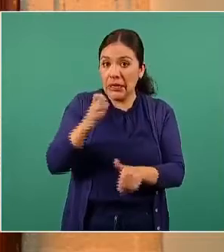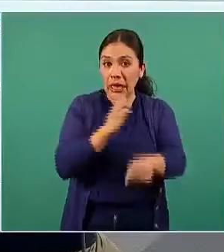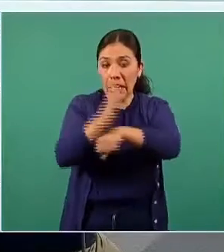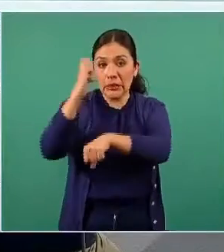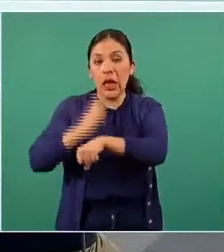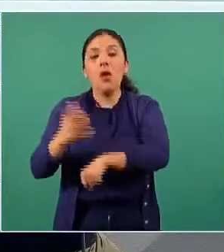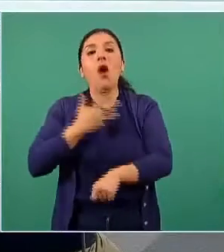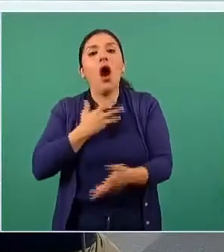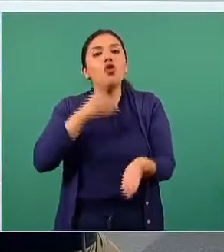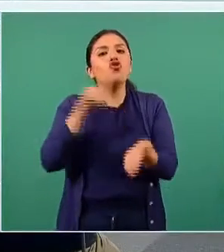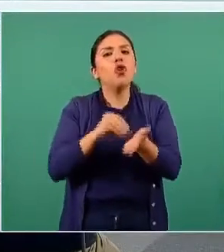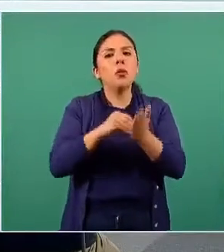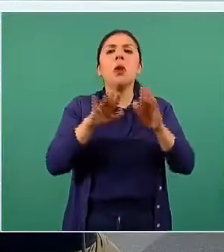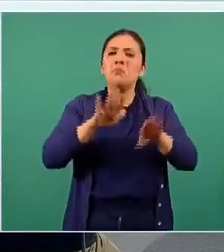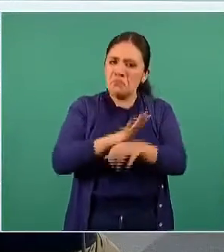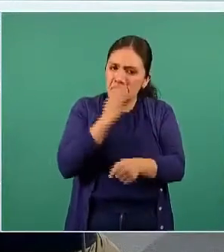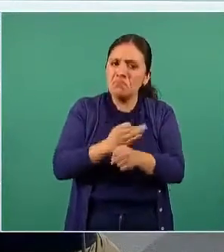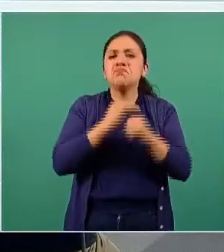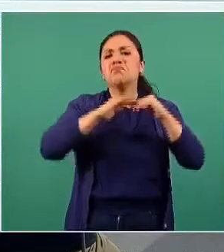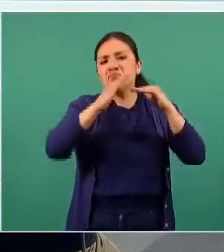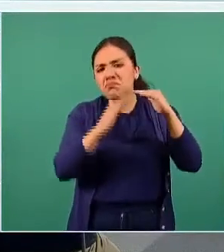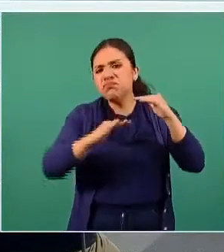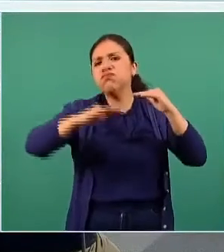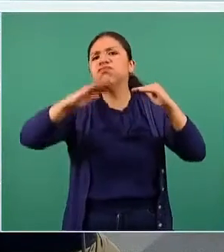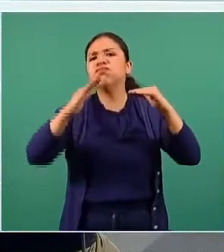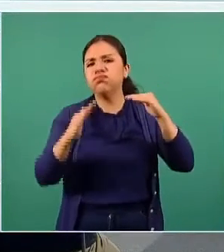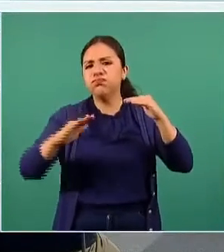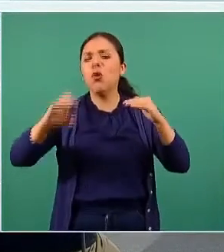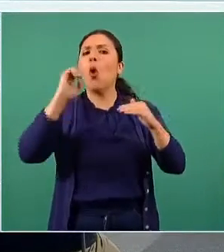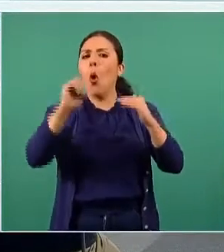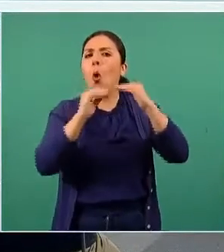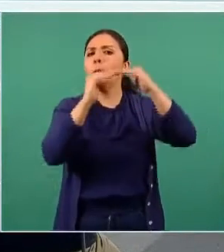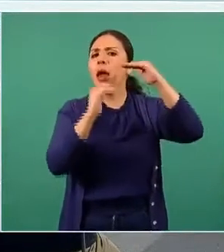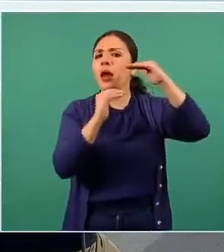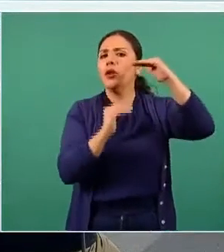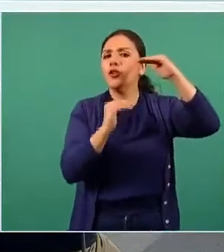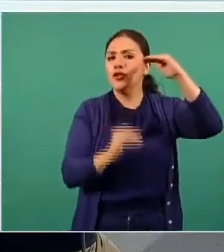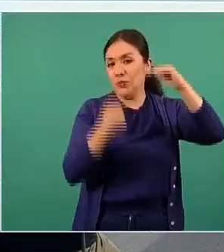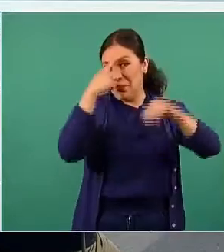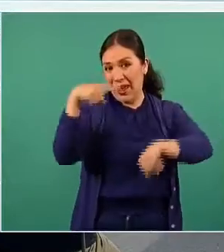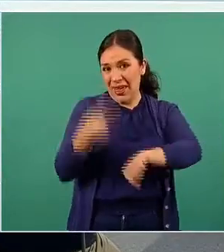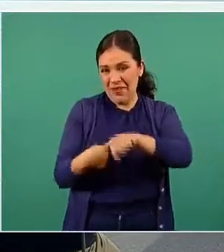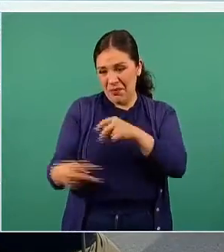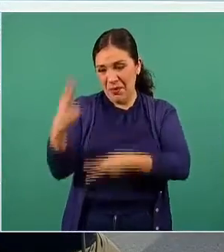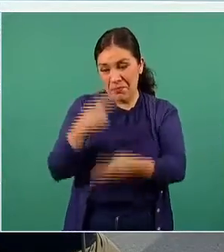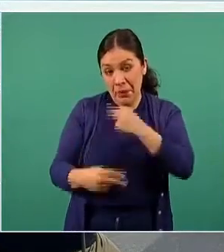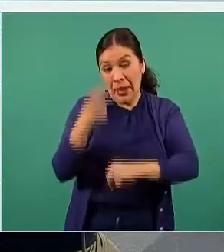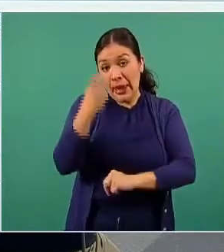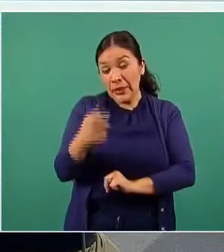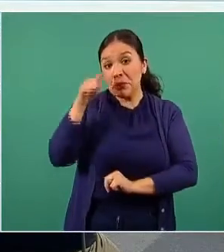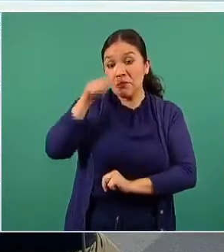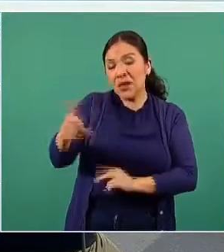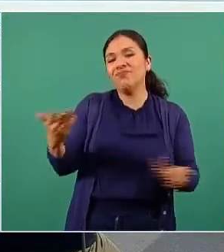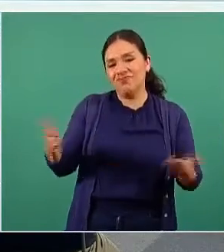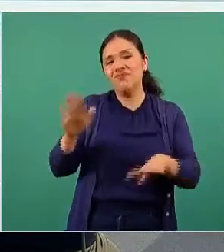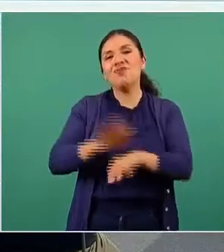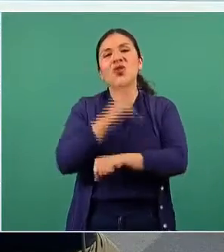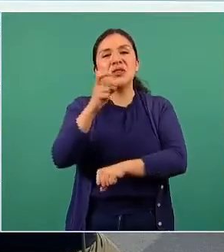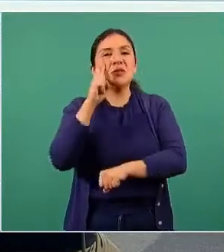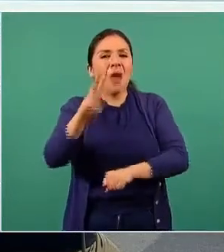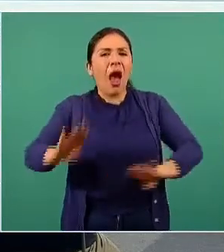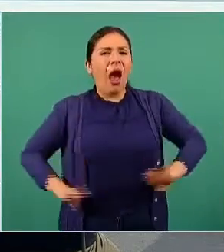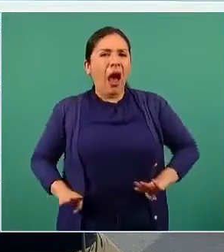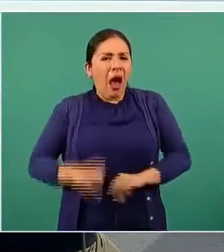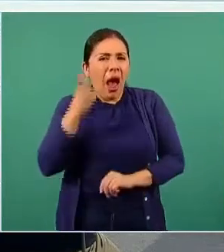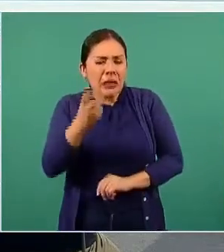una tendencia estable o inclusive descendente, ¿no? Entonces, bueno, esto es lo que nos da obviamente ese comportamiento, y